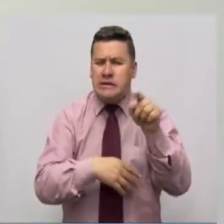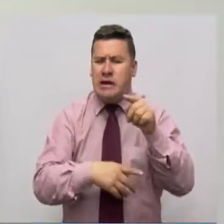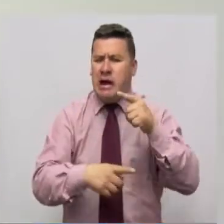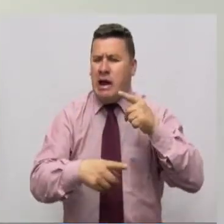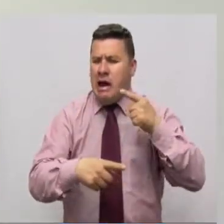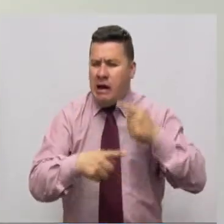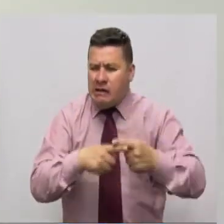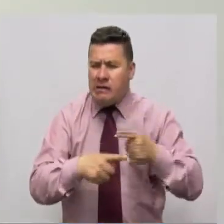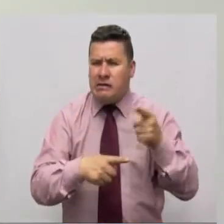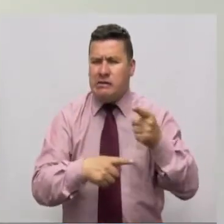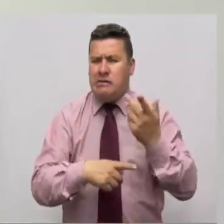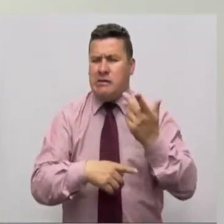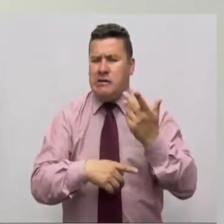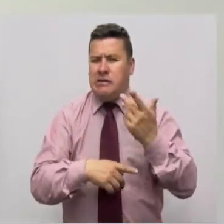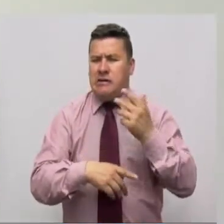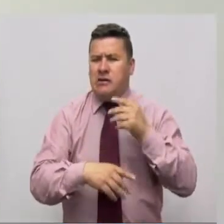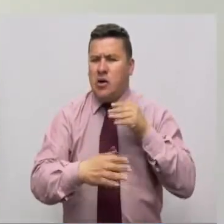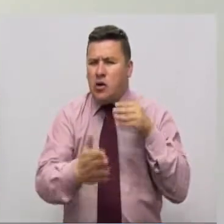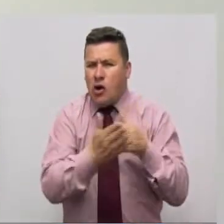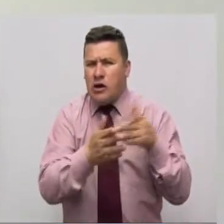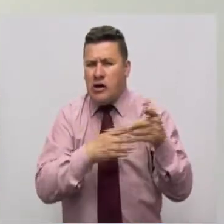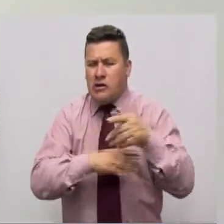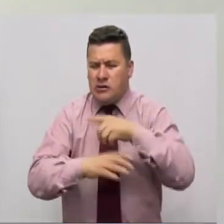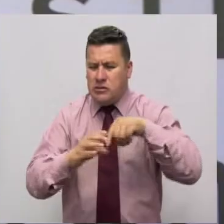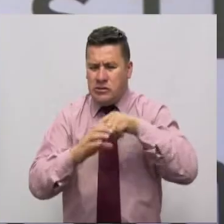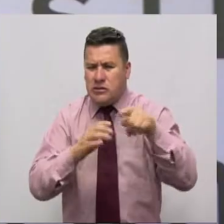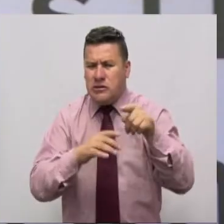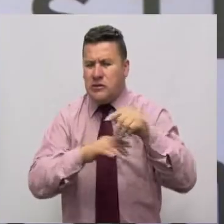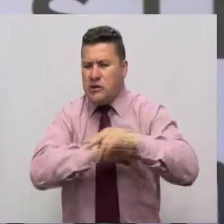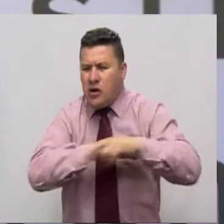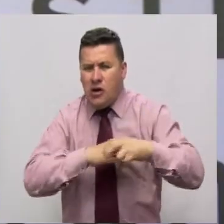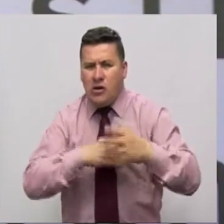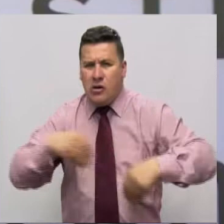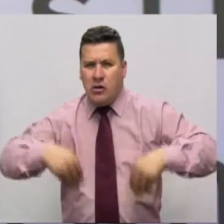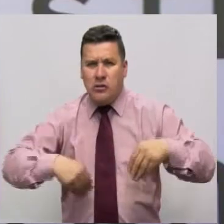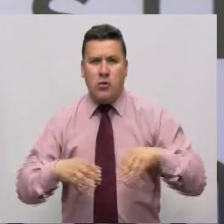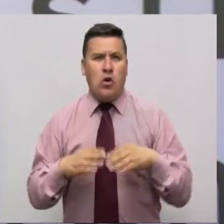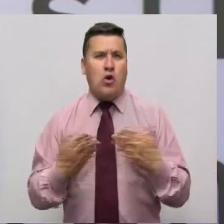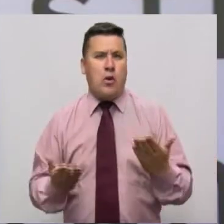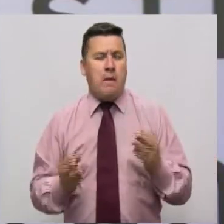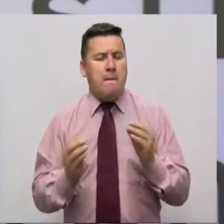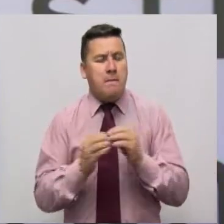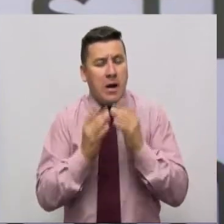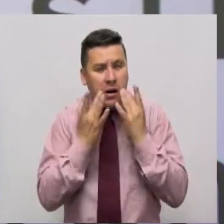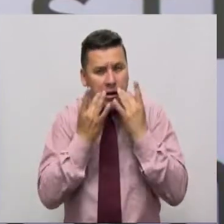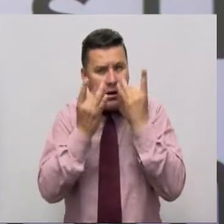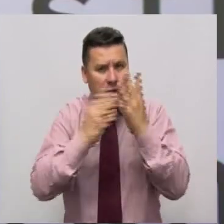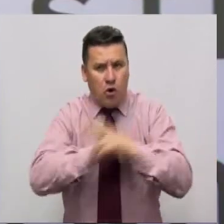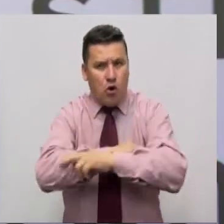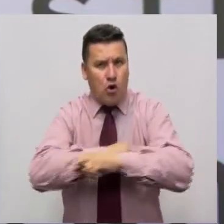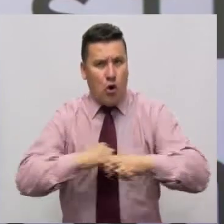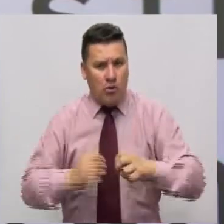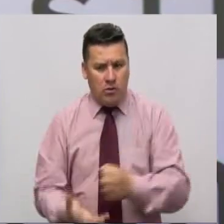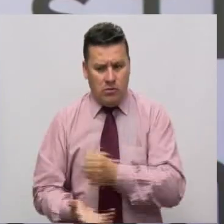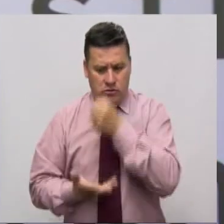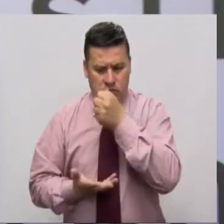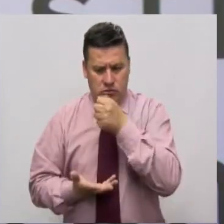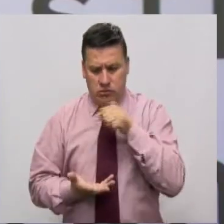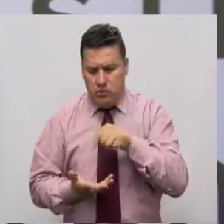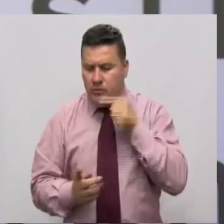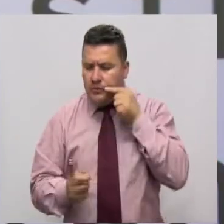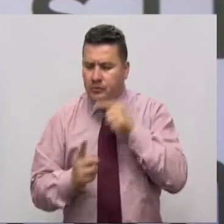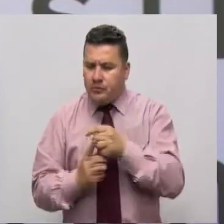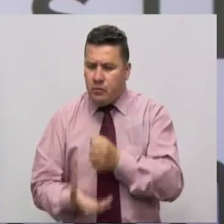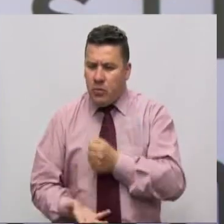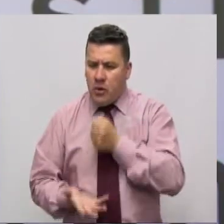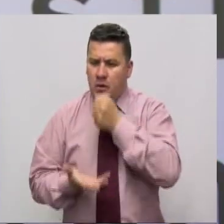emblemáticos en los que este órgano de control le ganó importantes batallas a la corrupción. ¿Qué puede haber más grave que robarse la